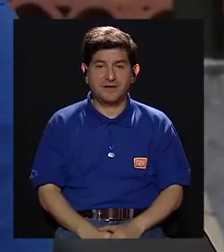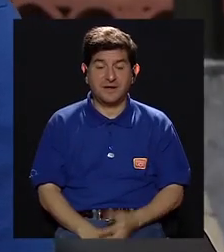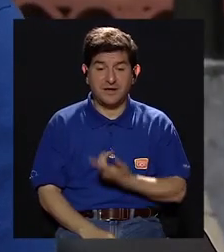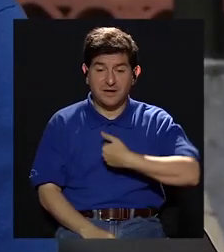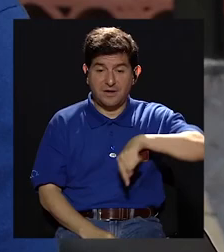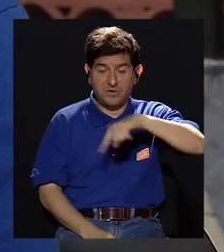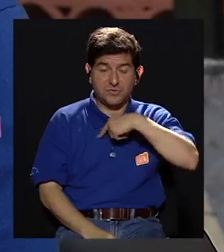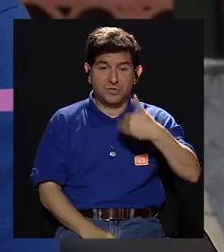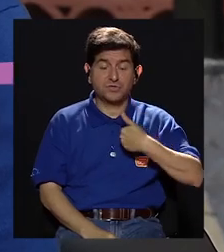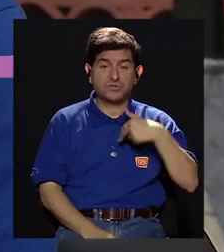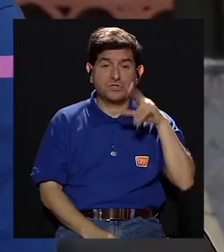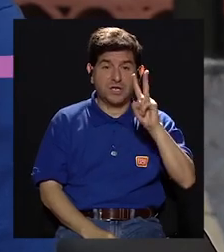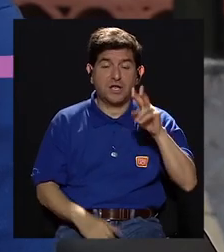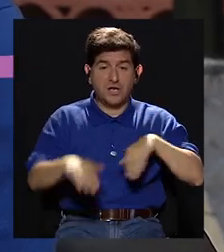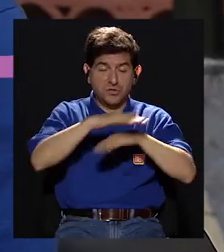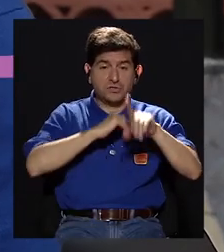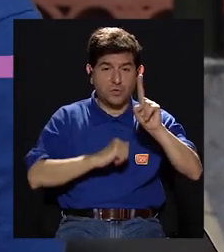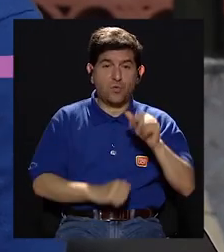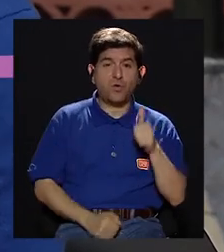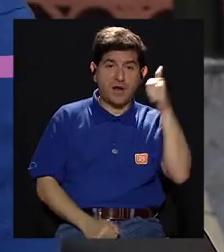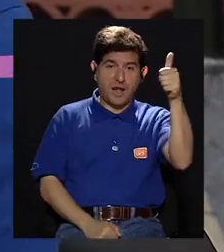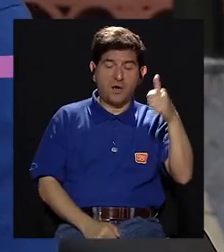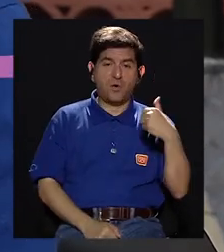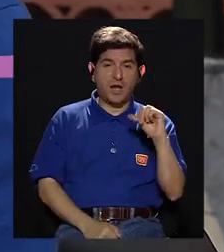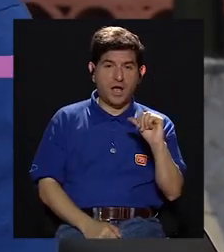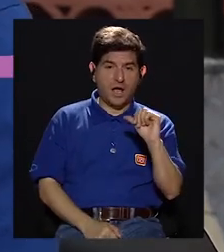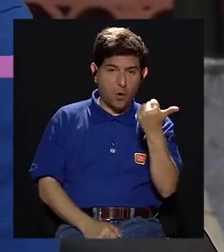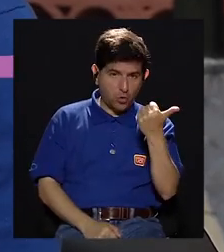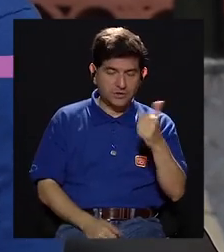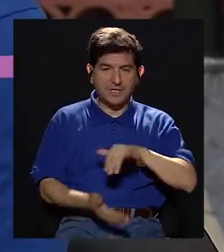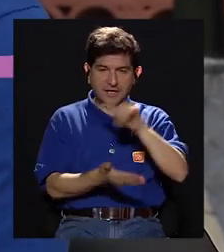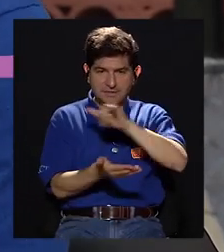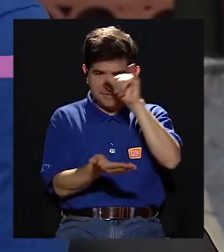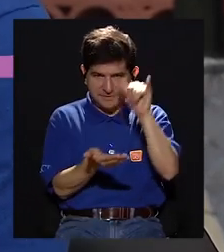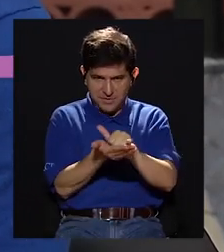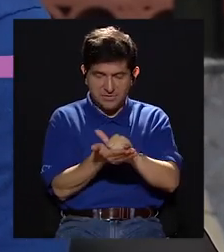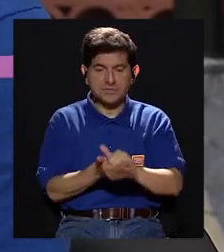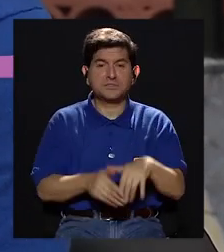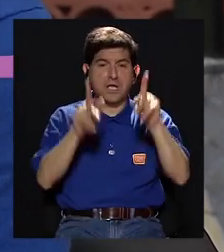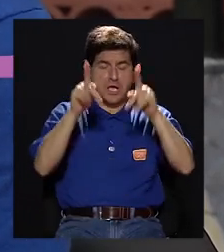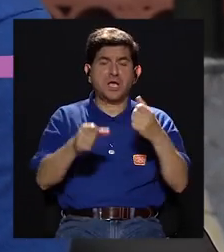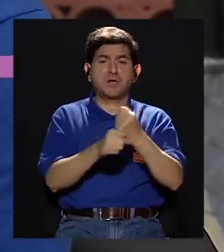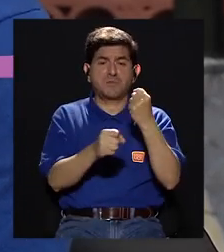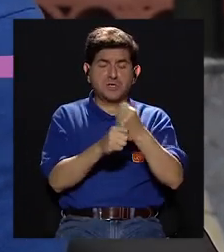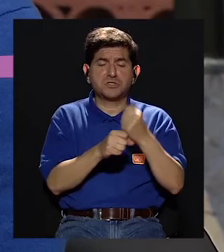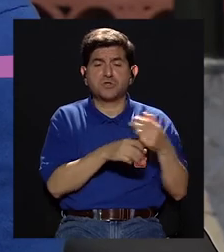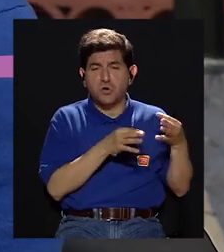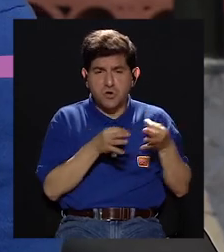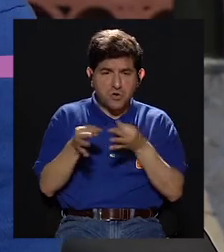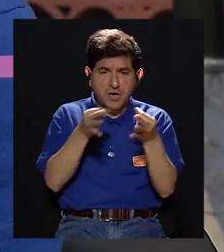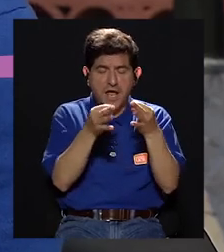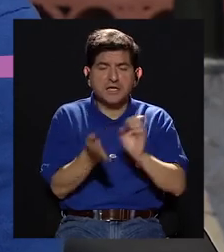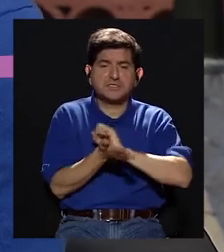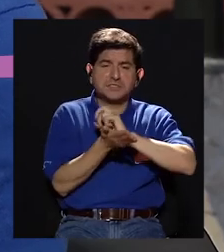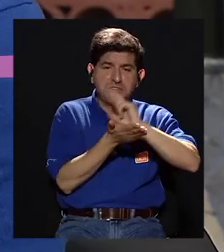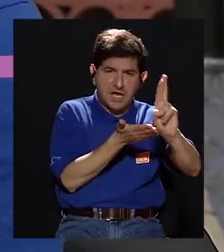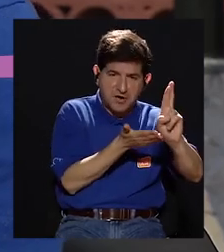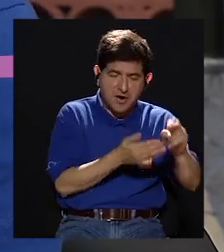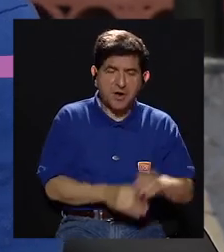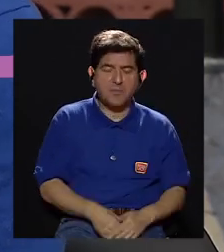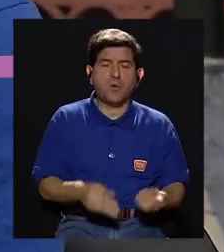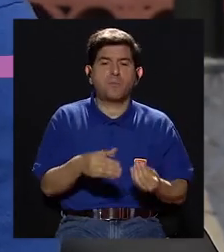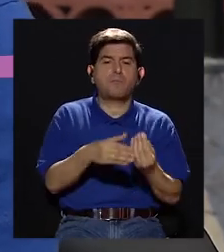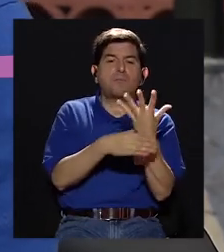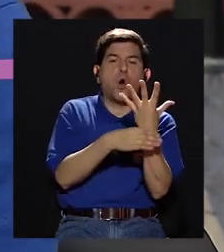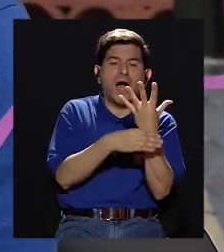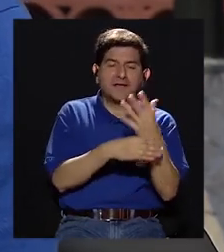aquí tenemos dos sedes, una en Alajuela y una en San José, pero igual tenemos personas trabajando en Turrialba, en San Ramón,